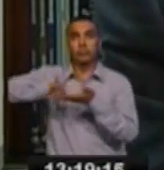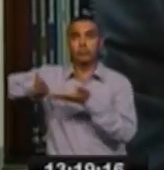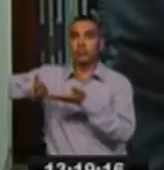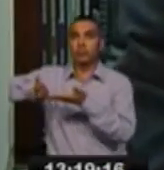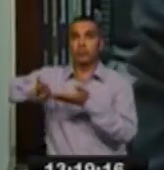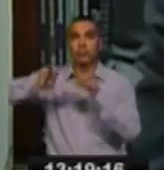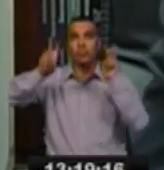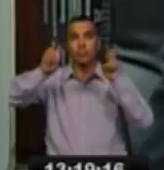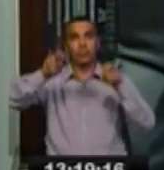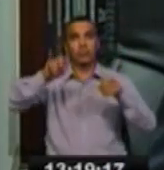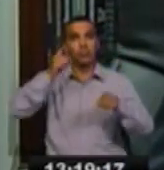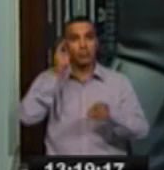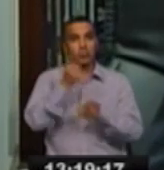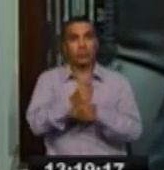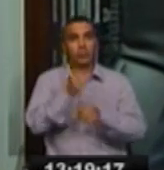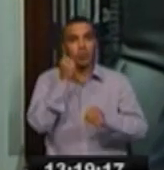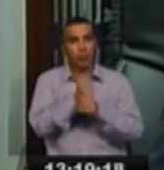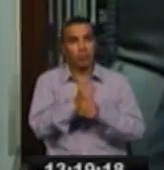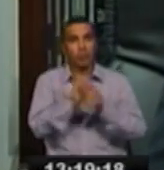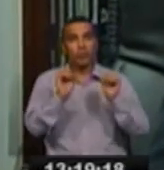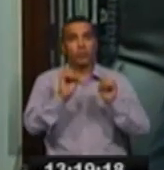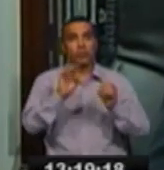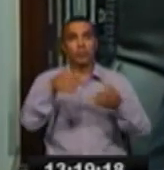respecto a la asignación de tareas